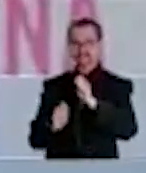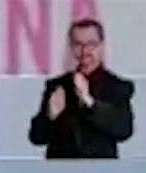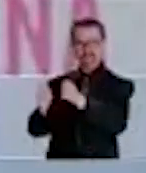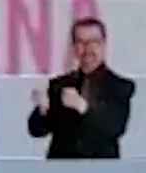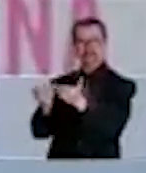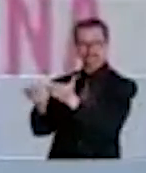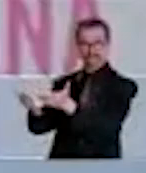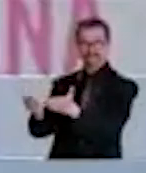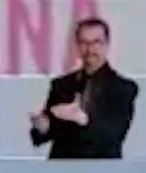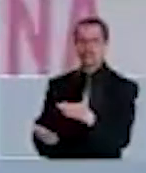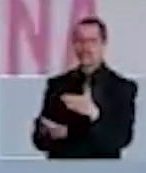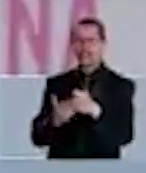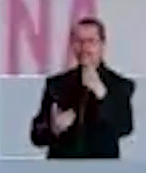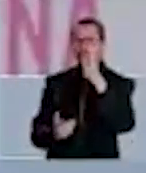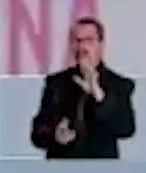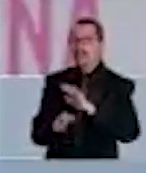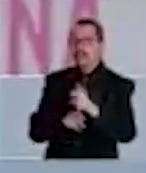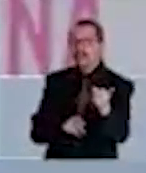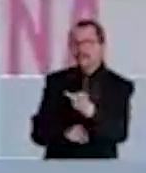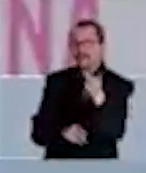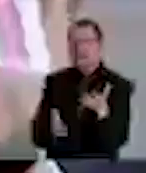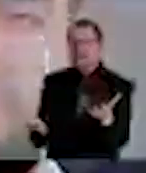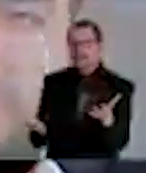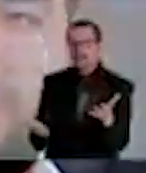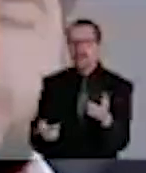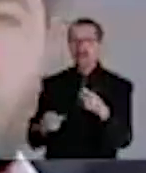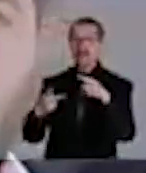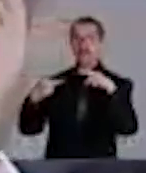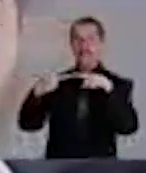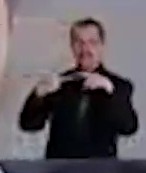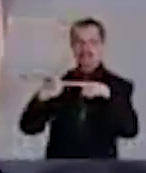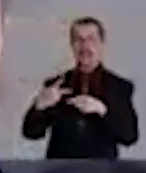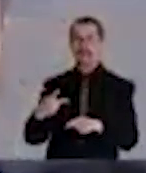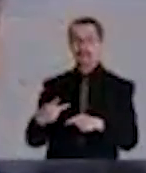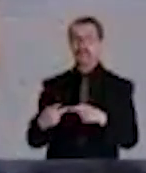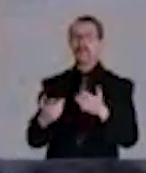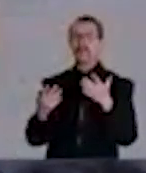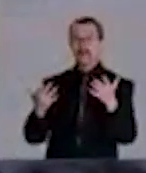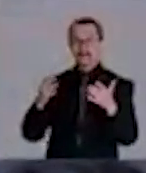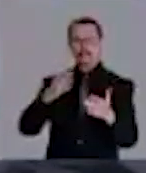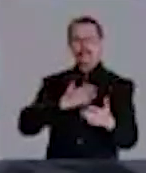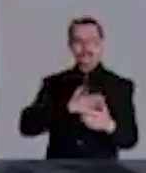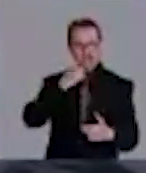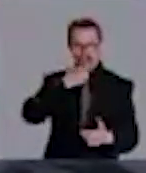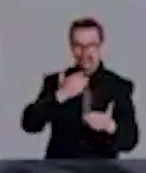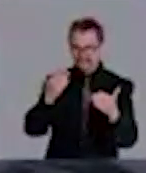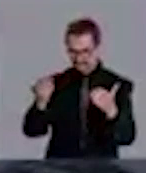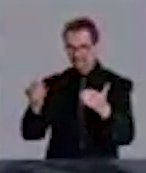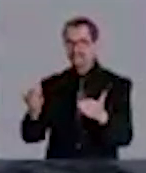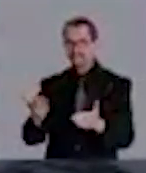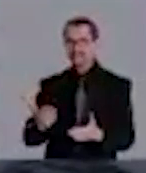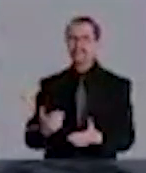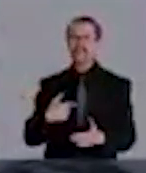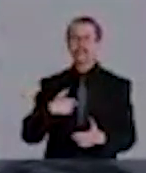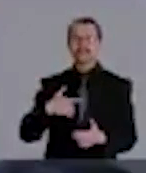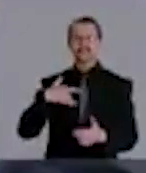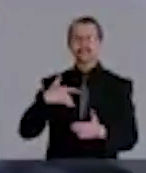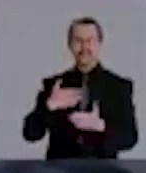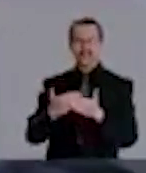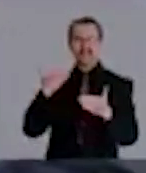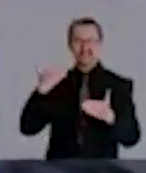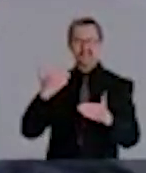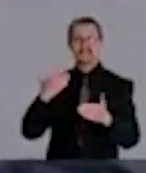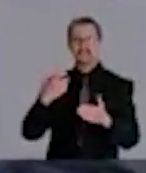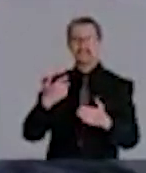número dos muy bien buenas noches mi duda se planteó ante la preocupación de los deportados ya